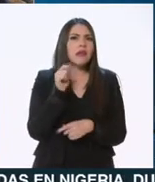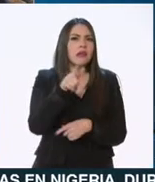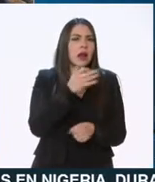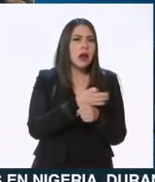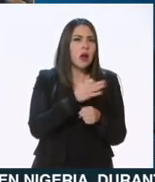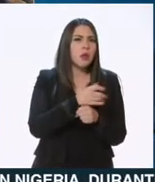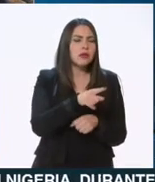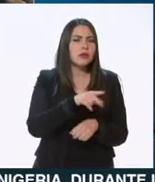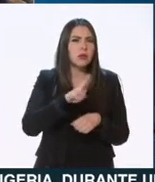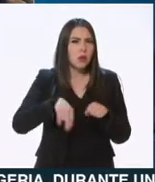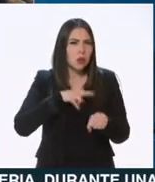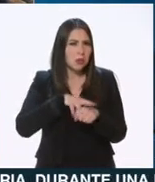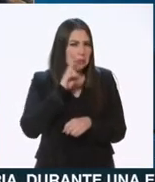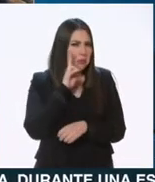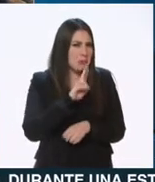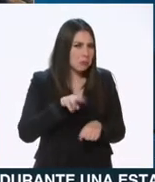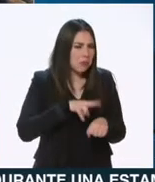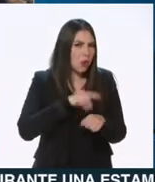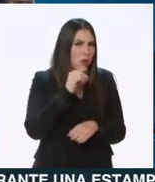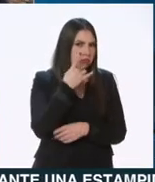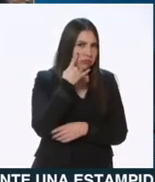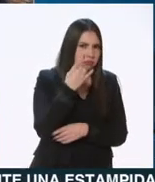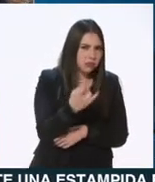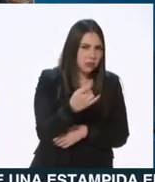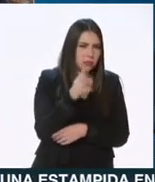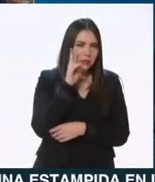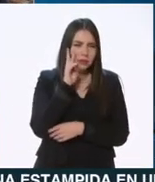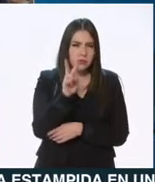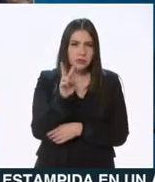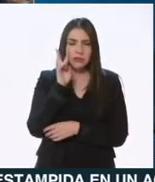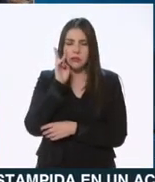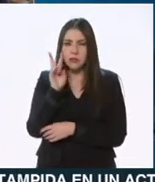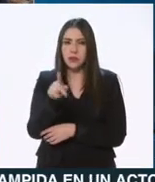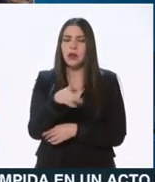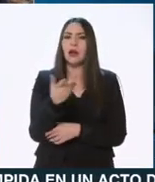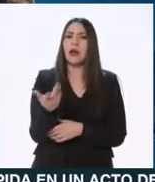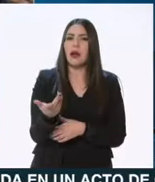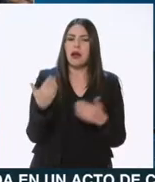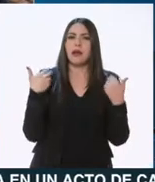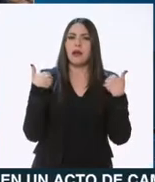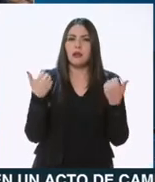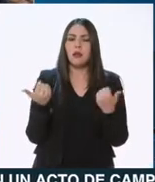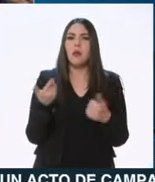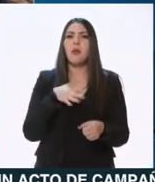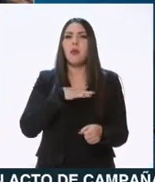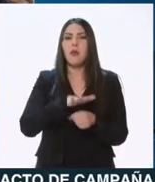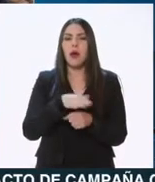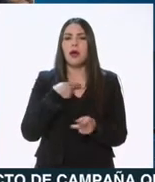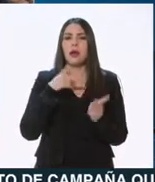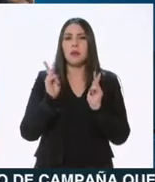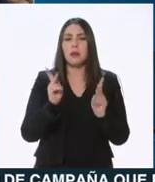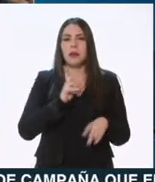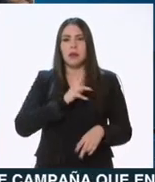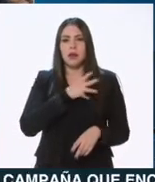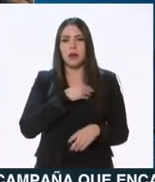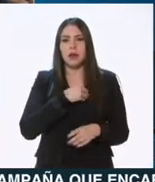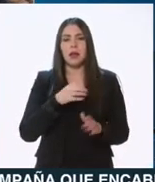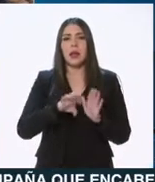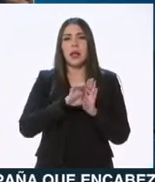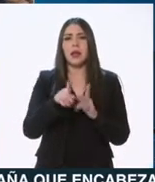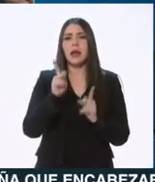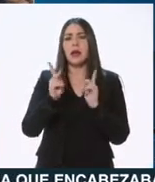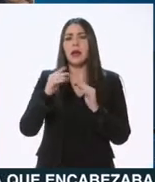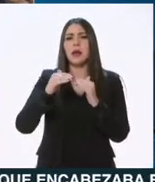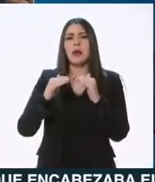están proyectando? Y entonces a partir de ello realmente tomar la forma en la que yo voy a platicar con mis hijos. Sería muy distinto platicar con un menor de